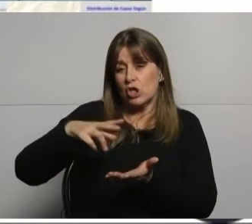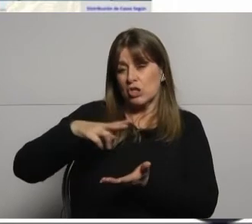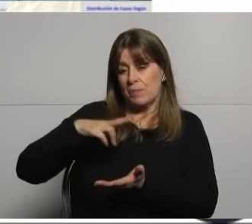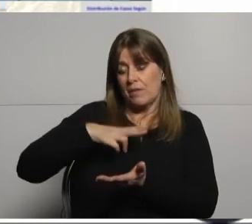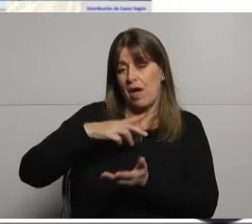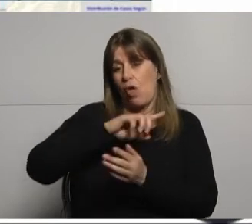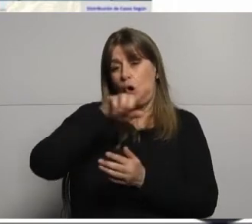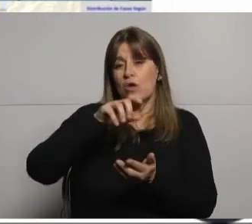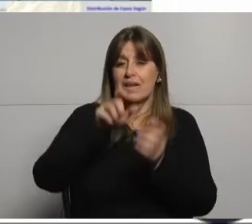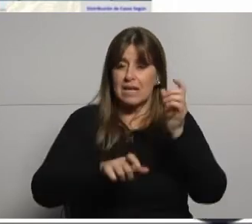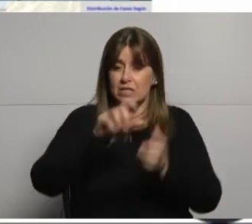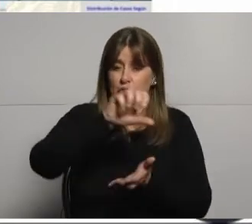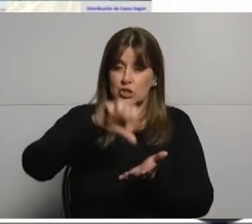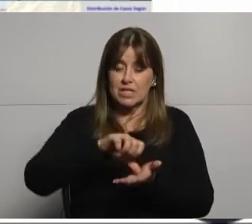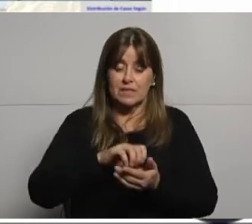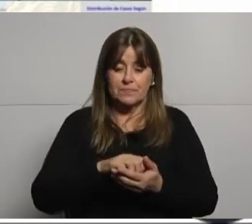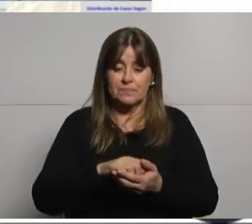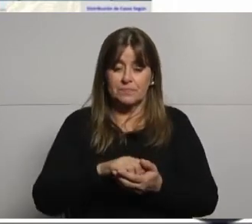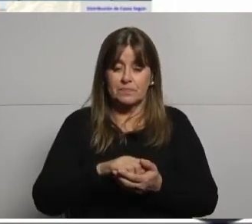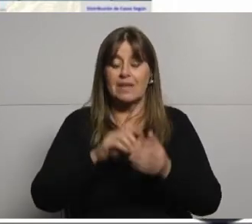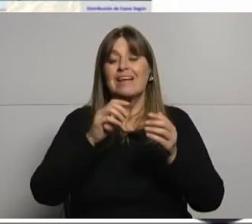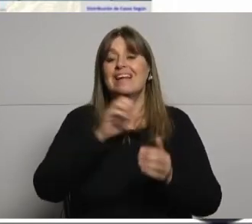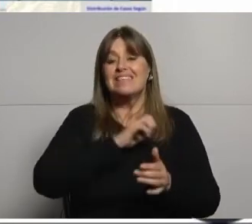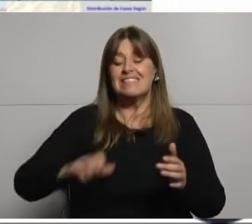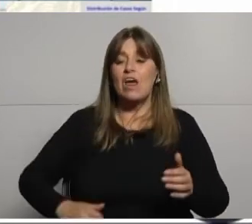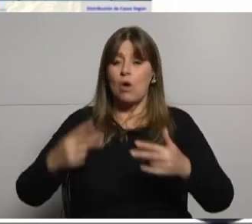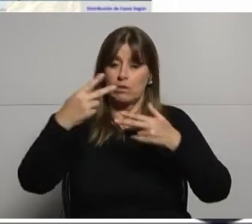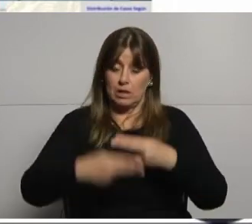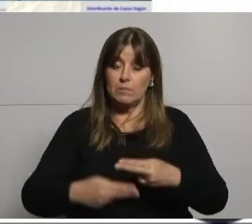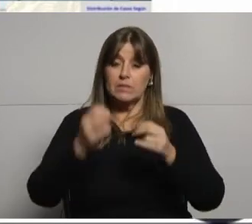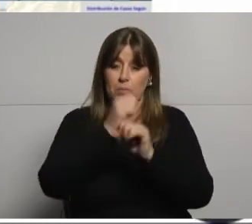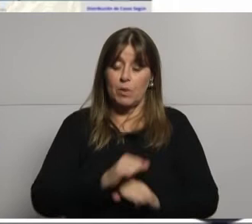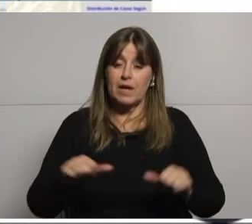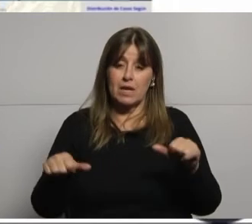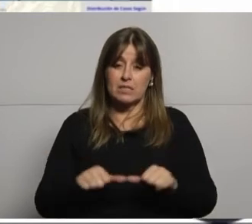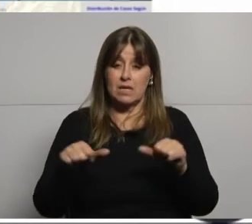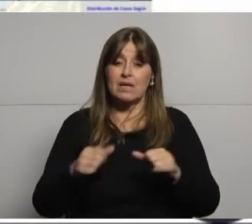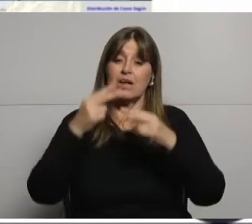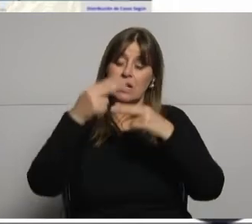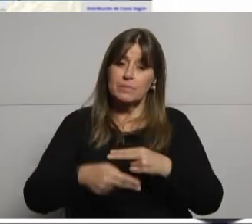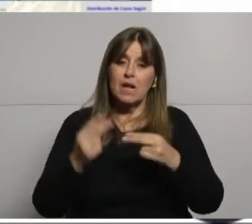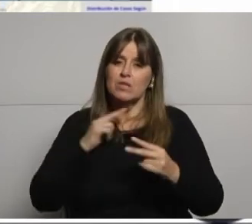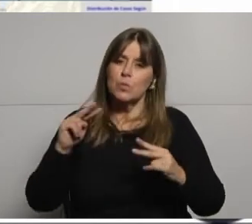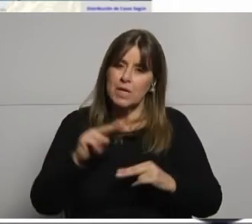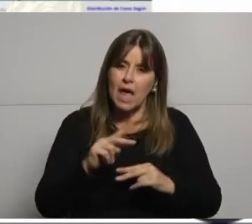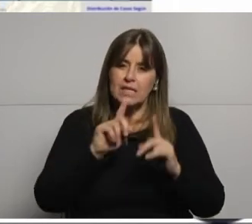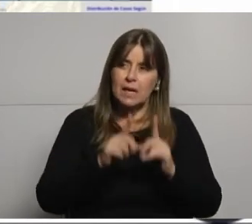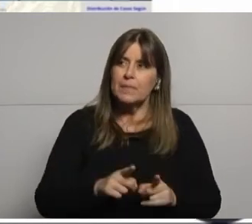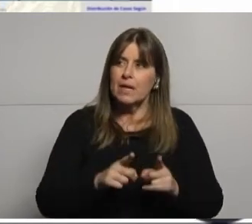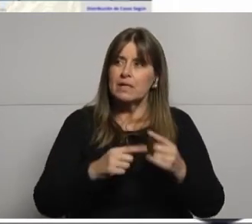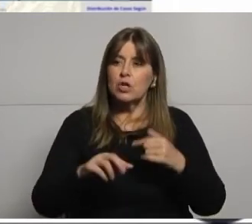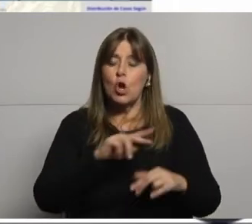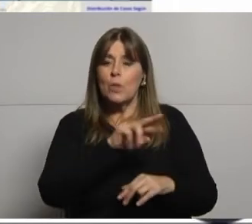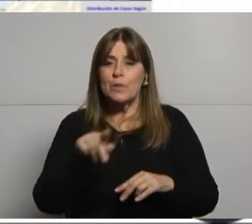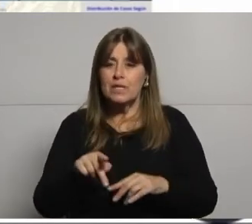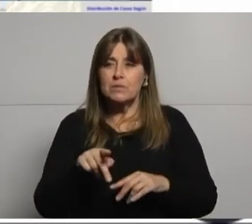civil. Porque, bueno, los estados también tienen límites en lo que pueden hacer y gestionar, y también límites a sus miradas, ¿no? No es lo